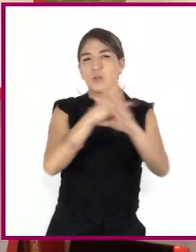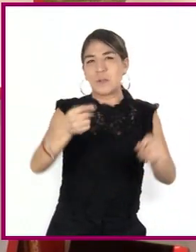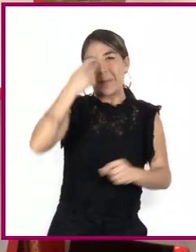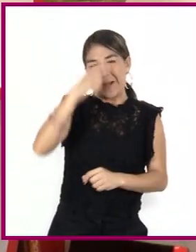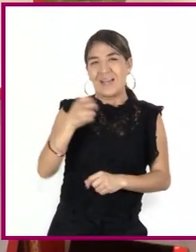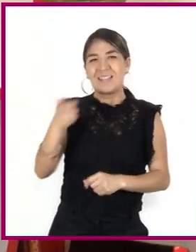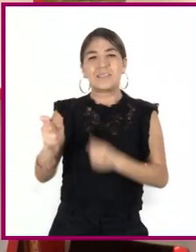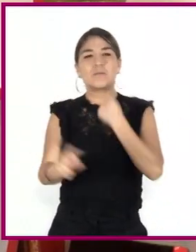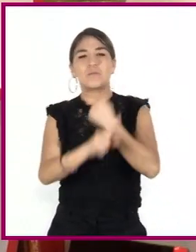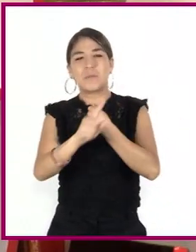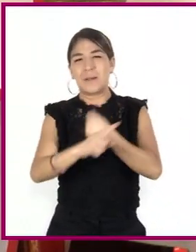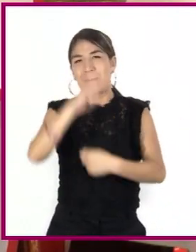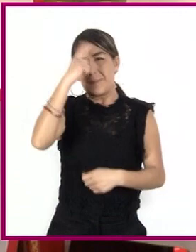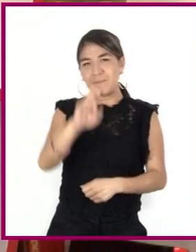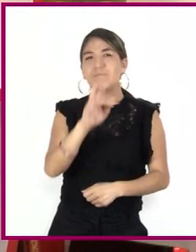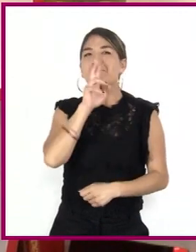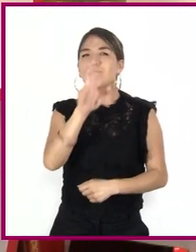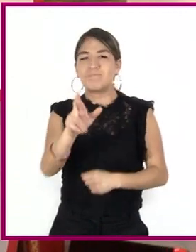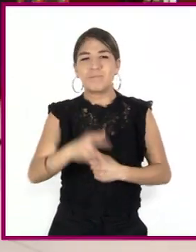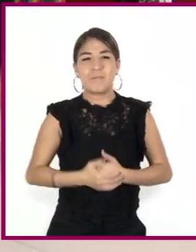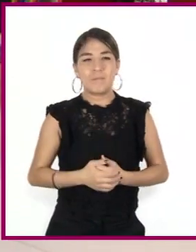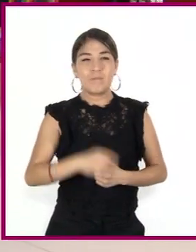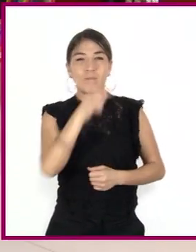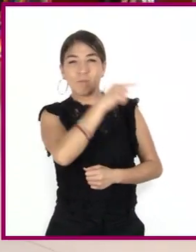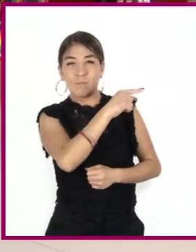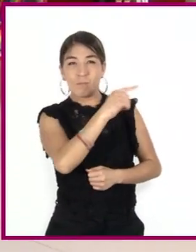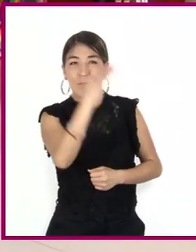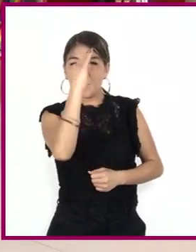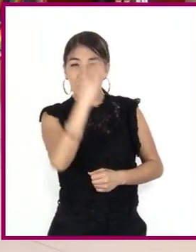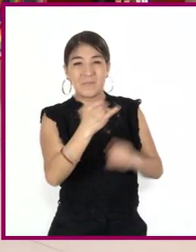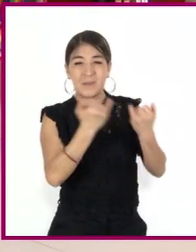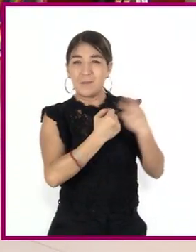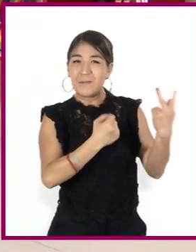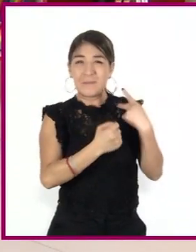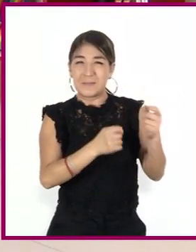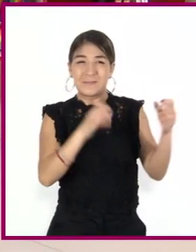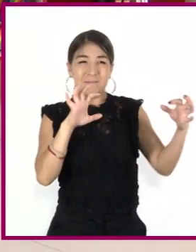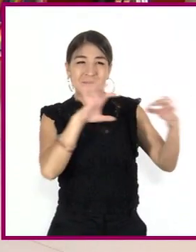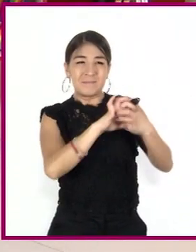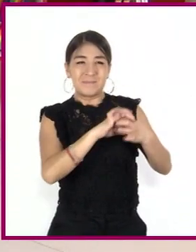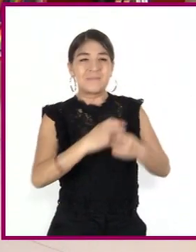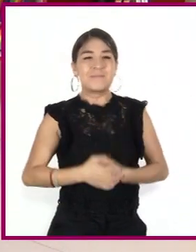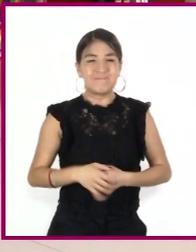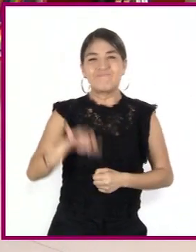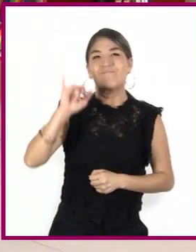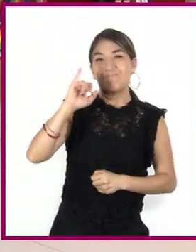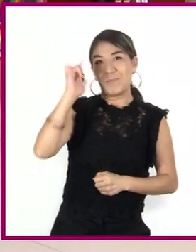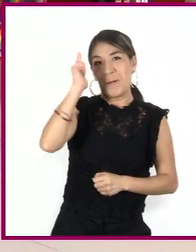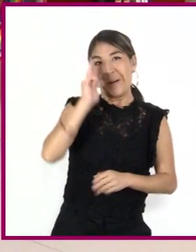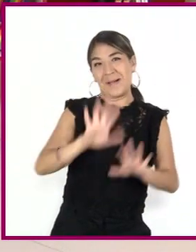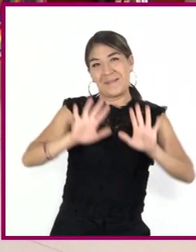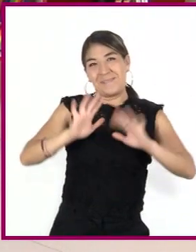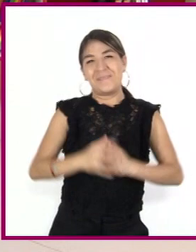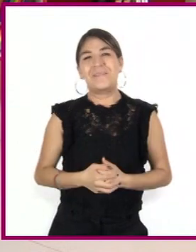nuestro problema a resolver. ¿Estás pensando en las mismas que yo? Espero que